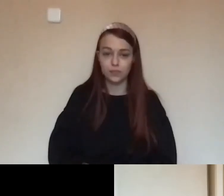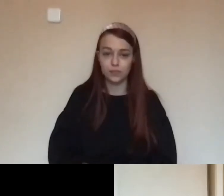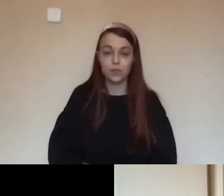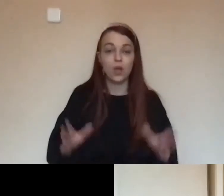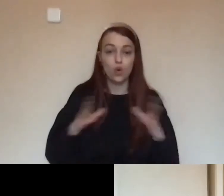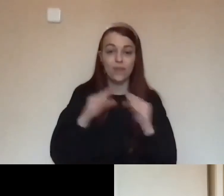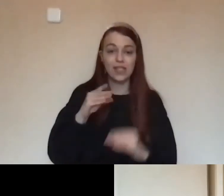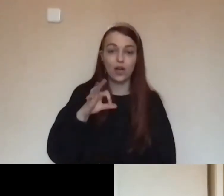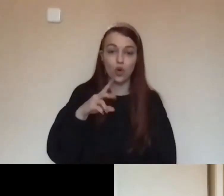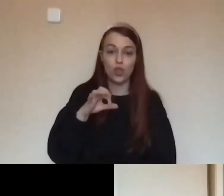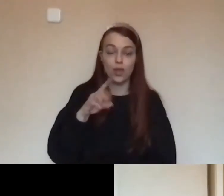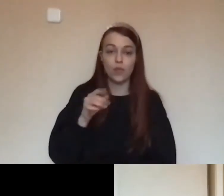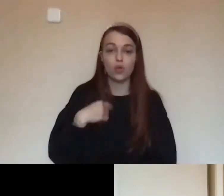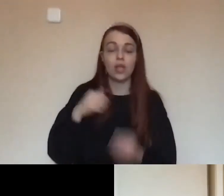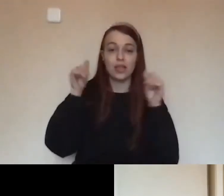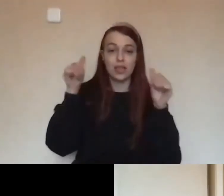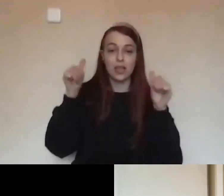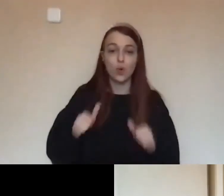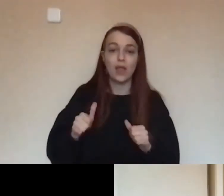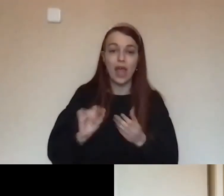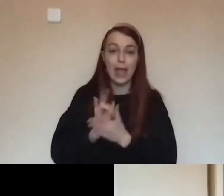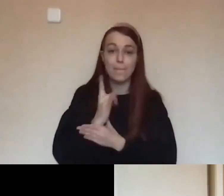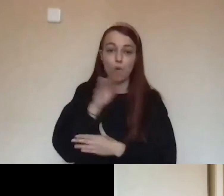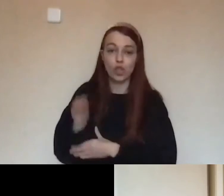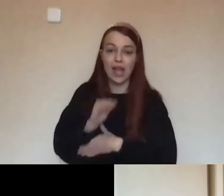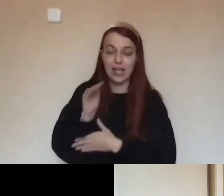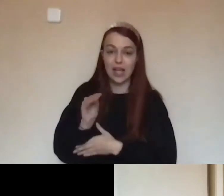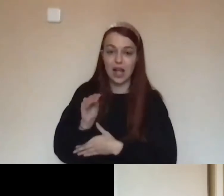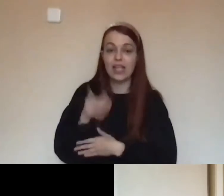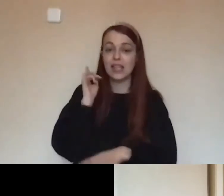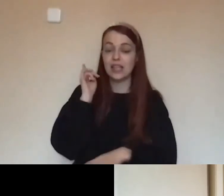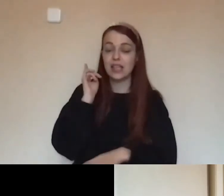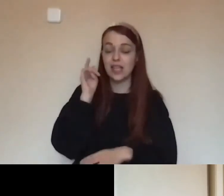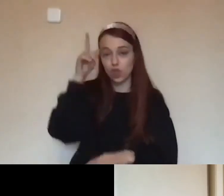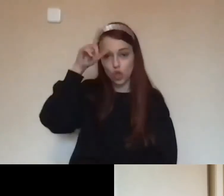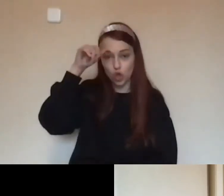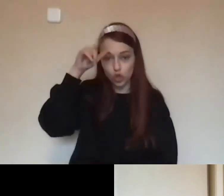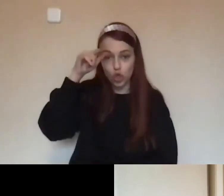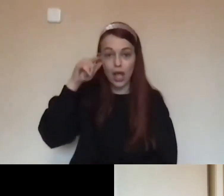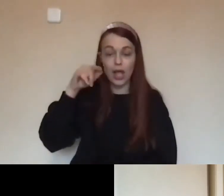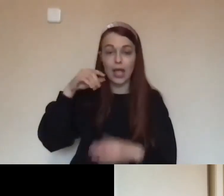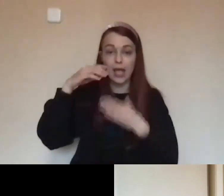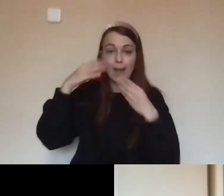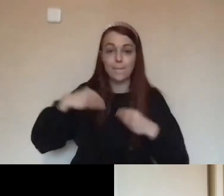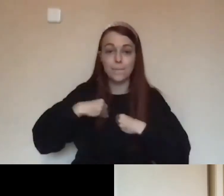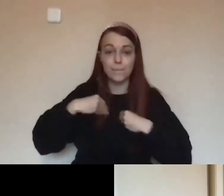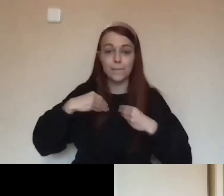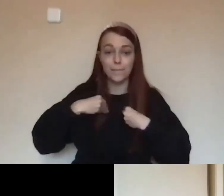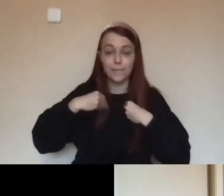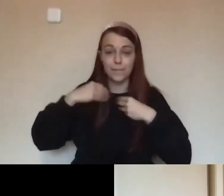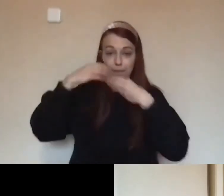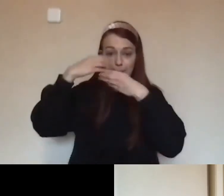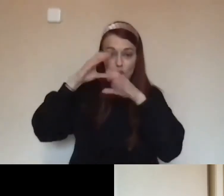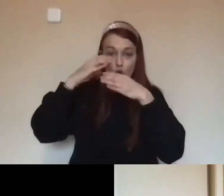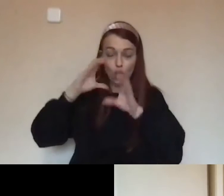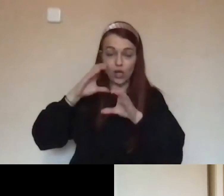y directora y doctora en biología de la conservación de la Universidad Complutense de Madrid. Directora del Centro de Investigación de